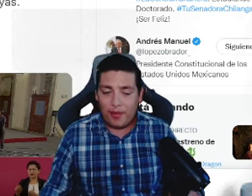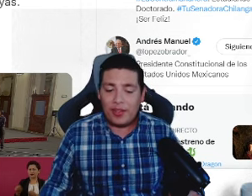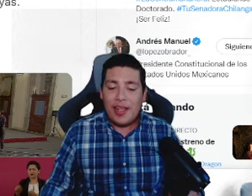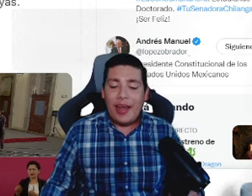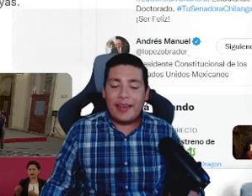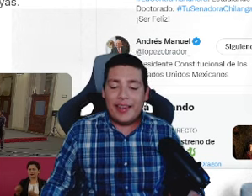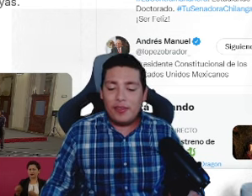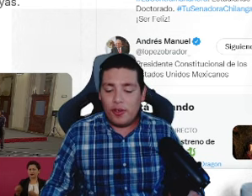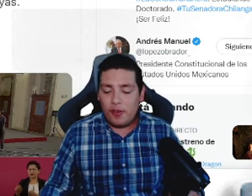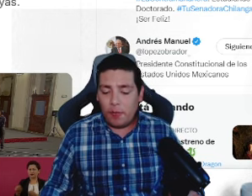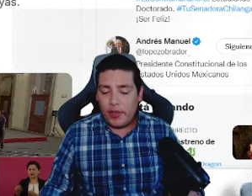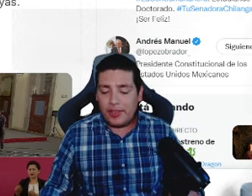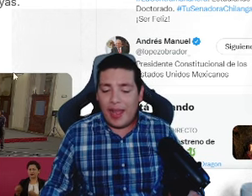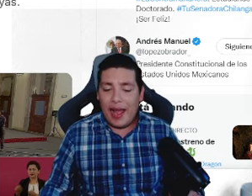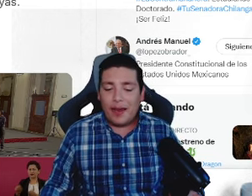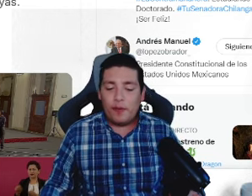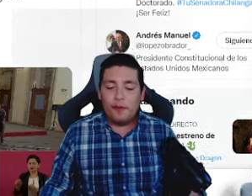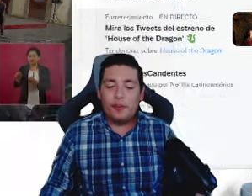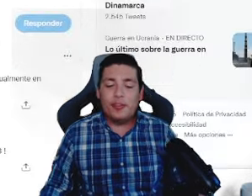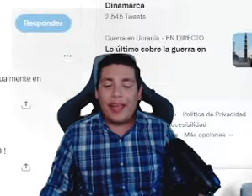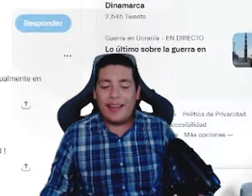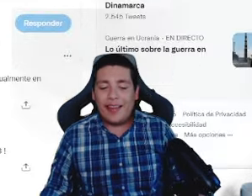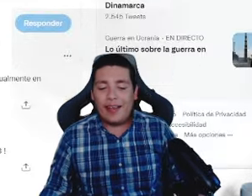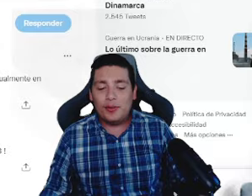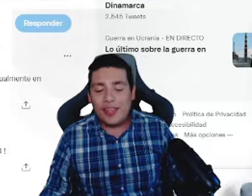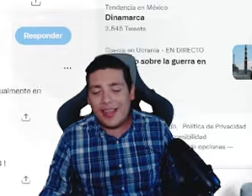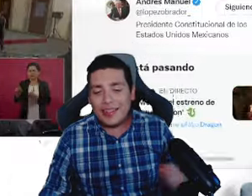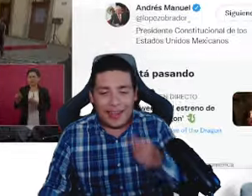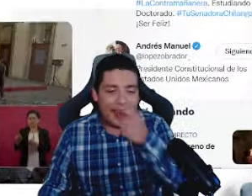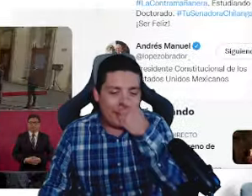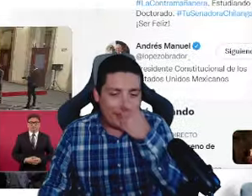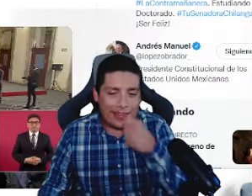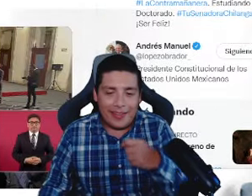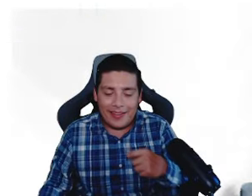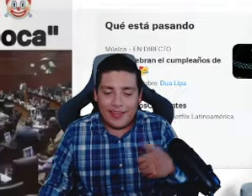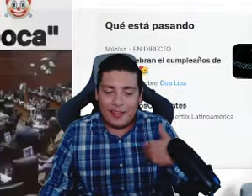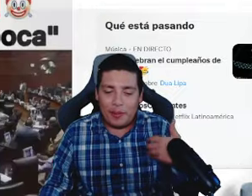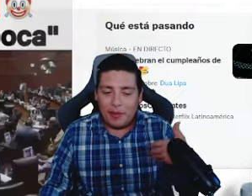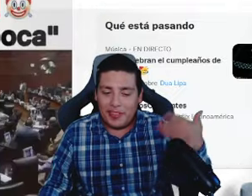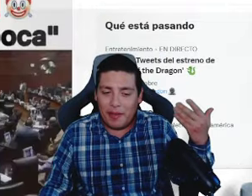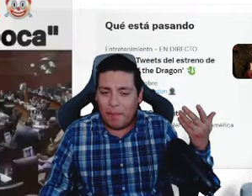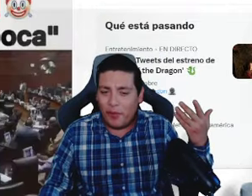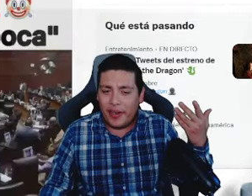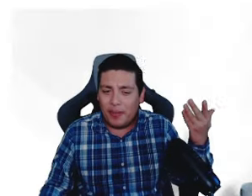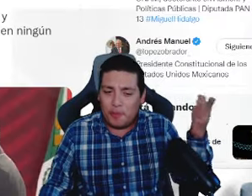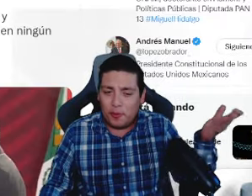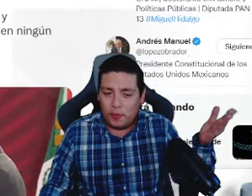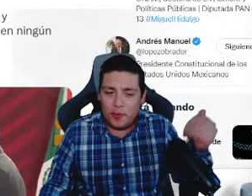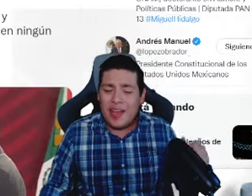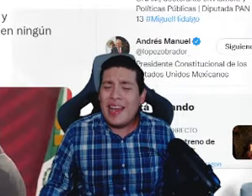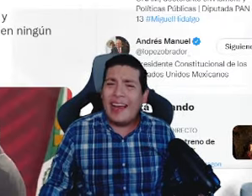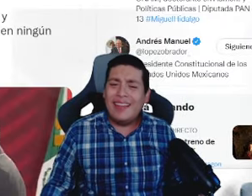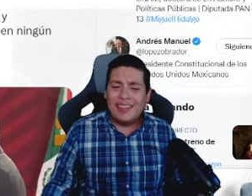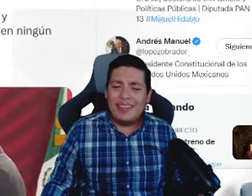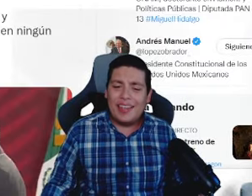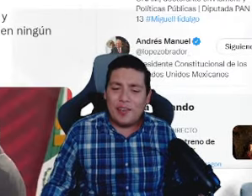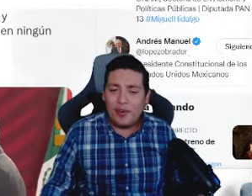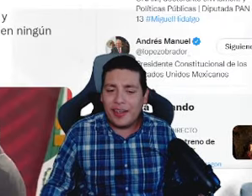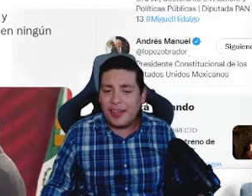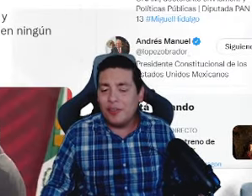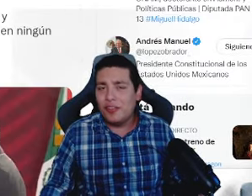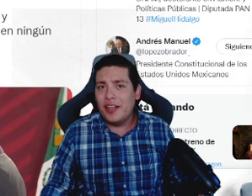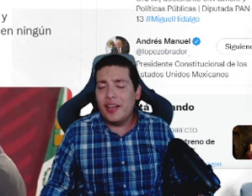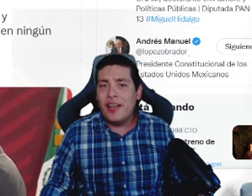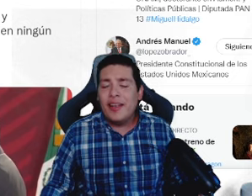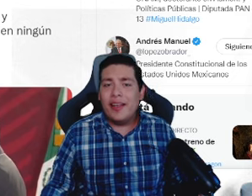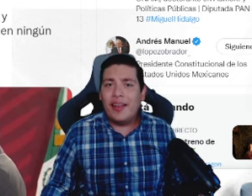de videos. Aquí estoy dispuesta a confrontar ideas. ¿Ustedes creen que el presidente Andrés Manuel se le va a poner al tú por tú a esta señora